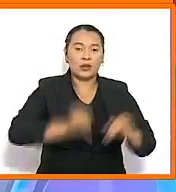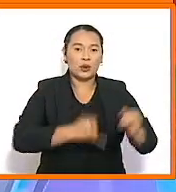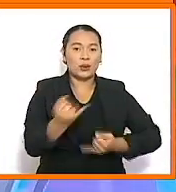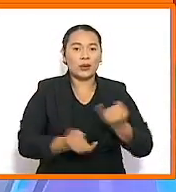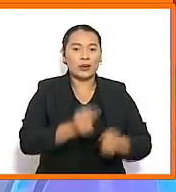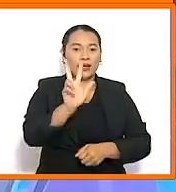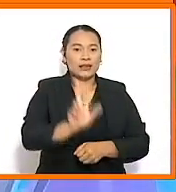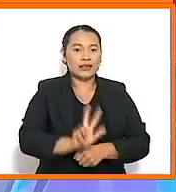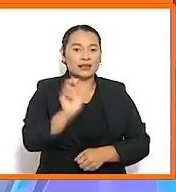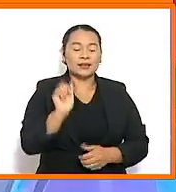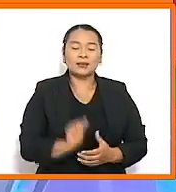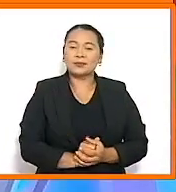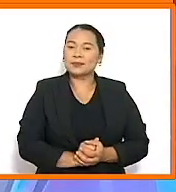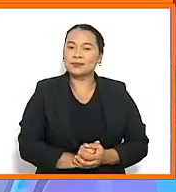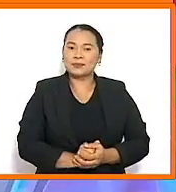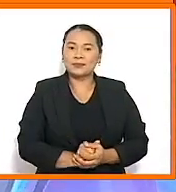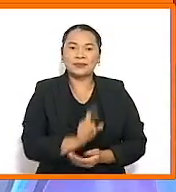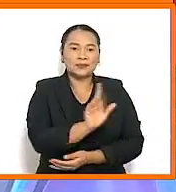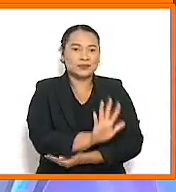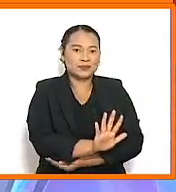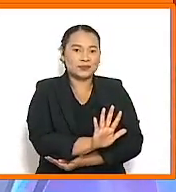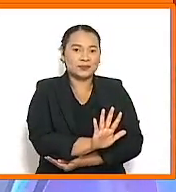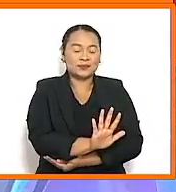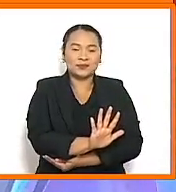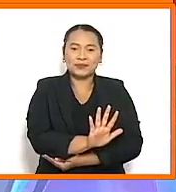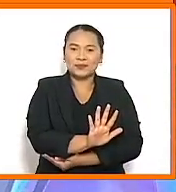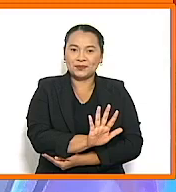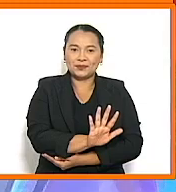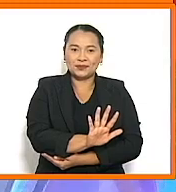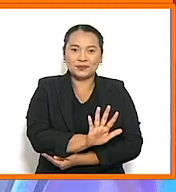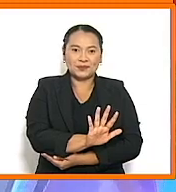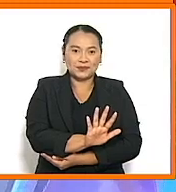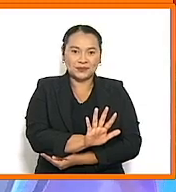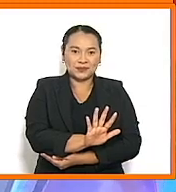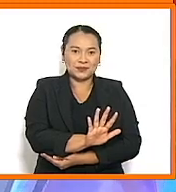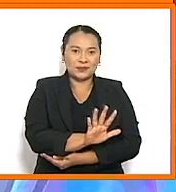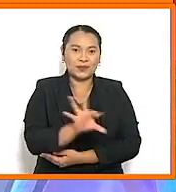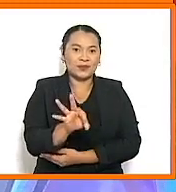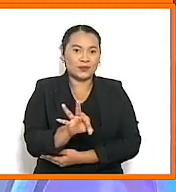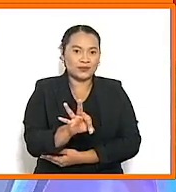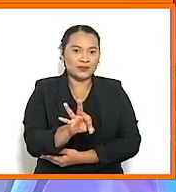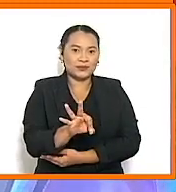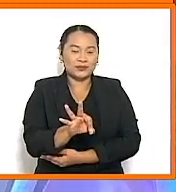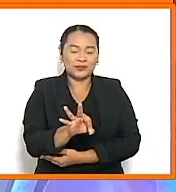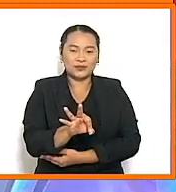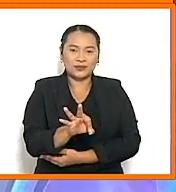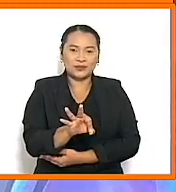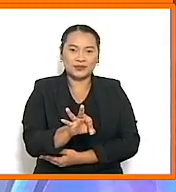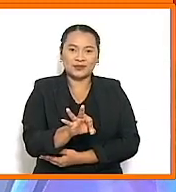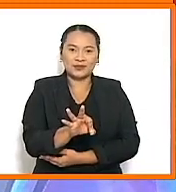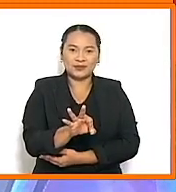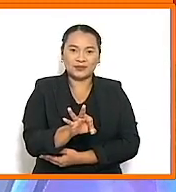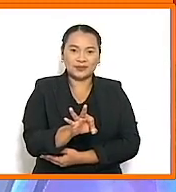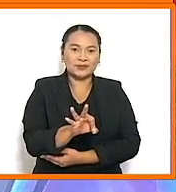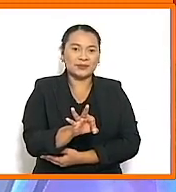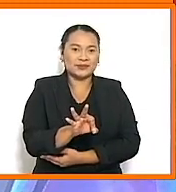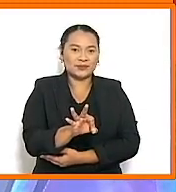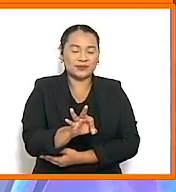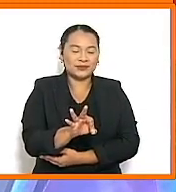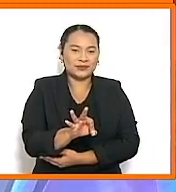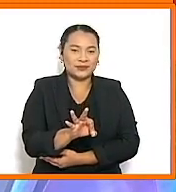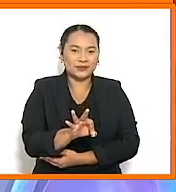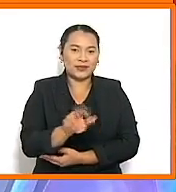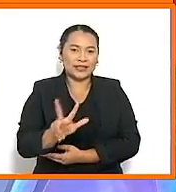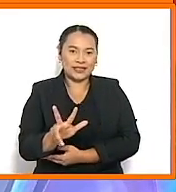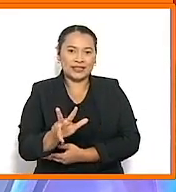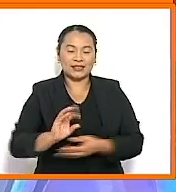el 5, segundo dígito, el 9, tercer dígito ganador, el